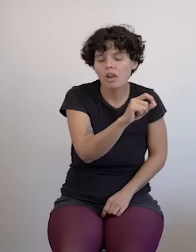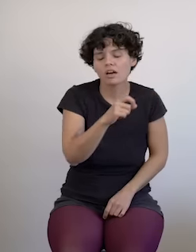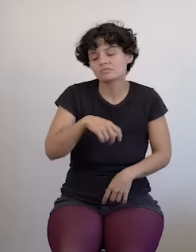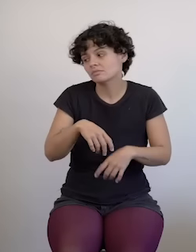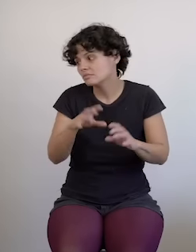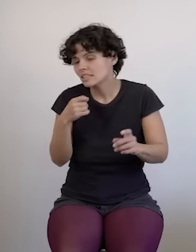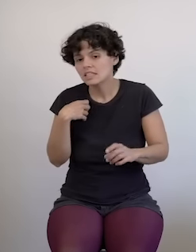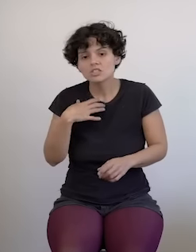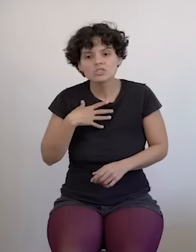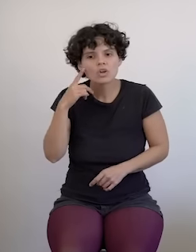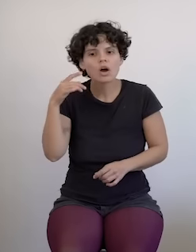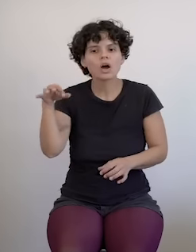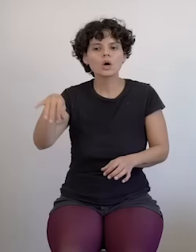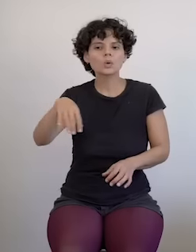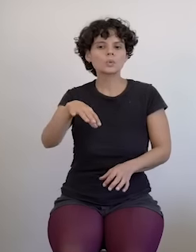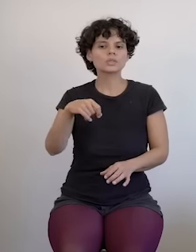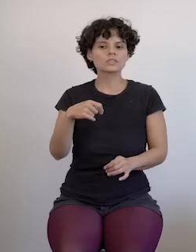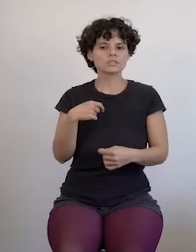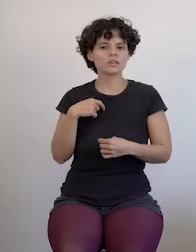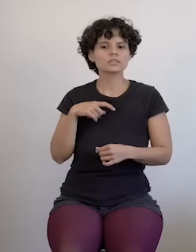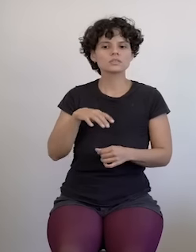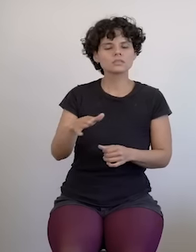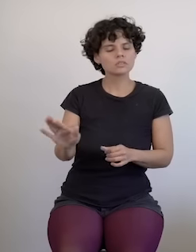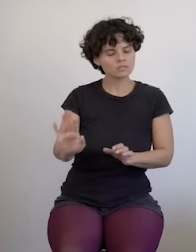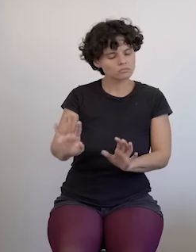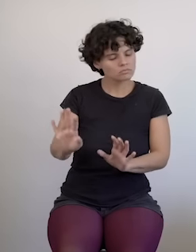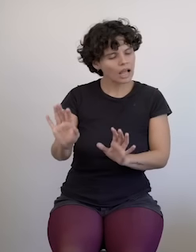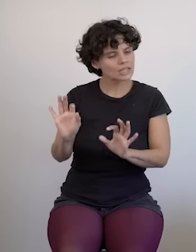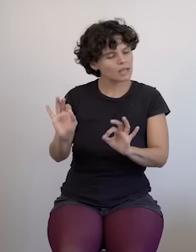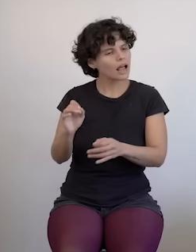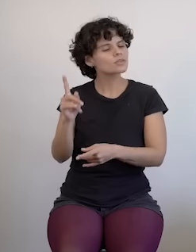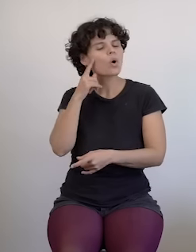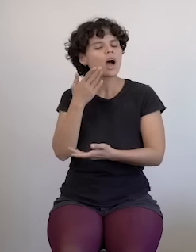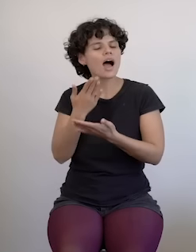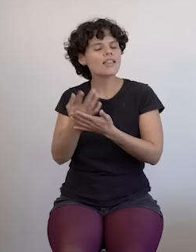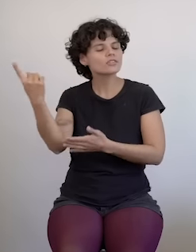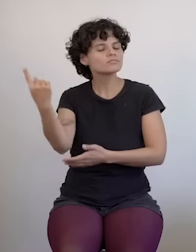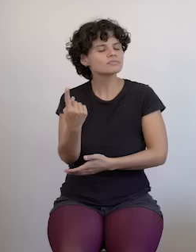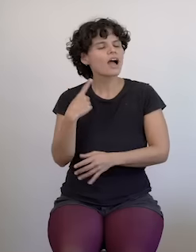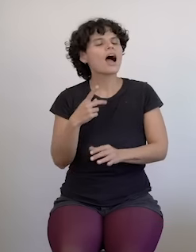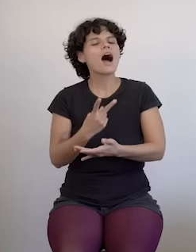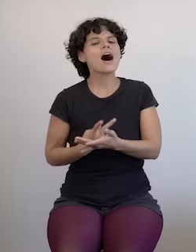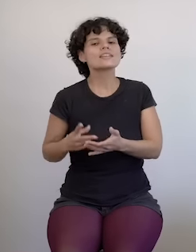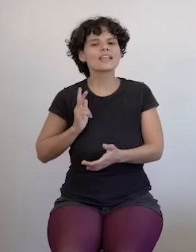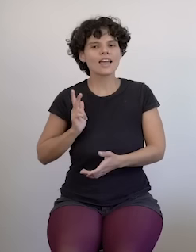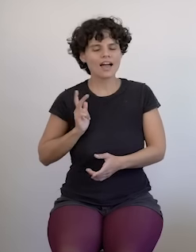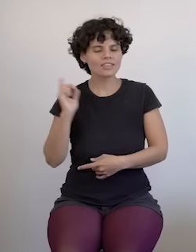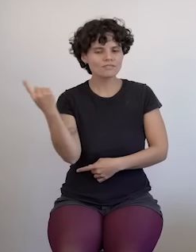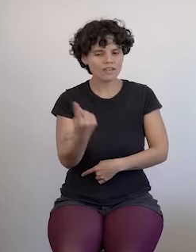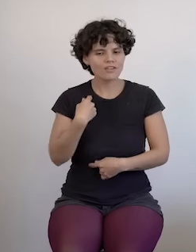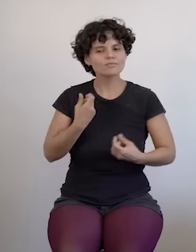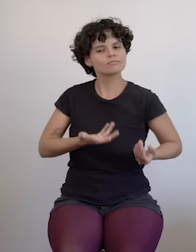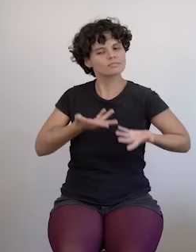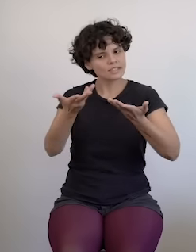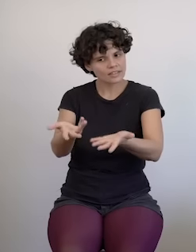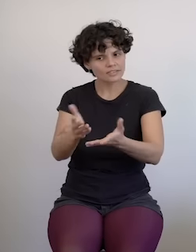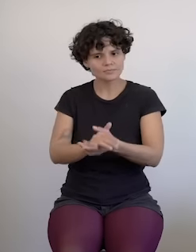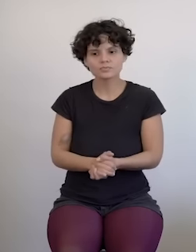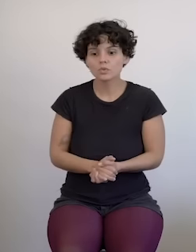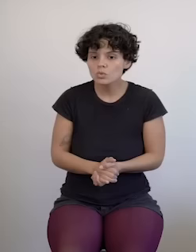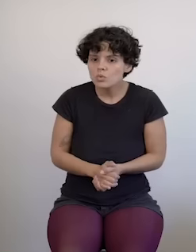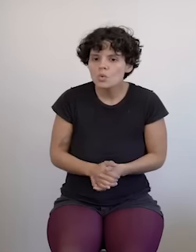no le gustó. Era ordinario y le di piscola y quería tomar este y yo. Ya va a ir a darte elegante. Oh, está bueno ese buque. Oh,